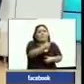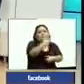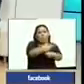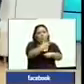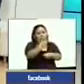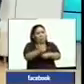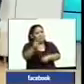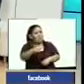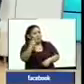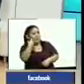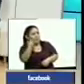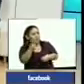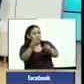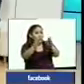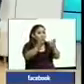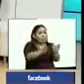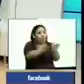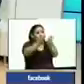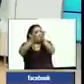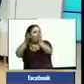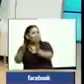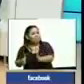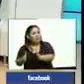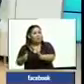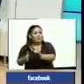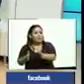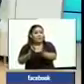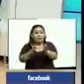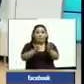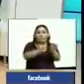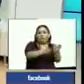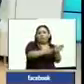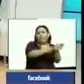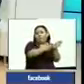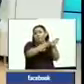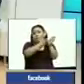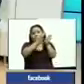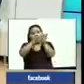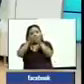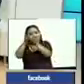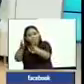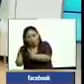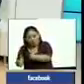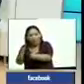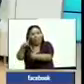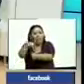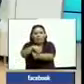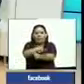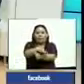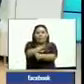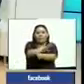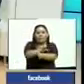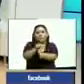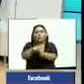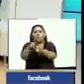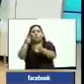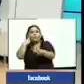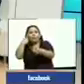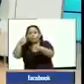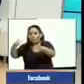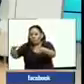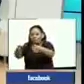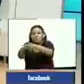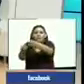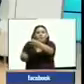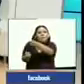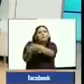pero vamos ahora a trasladarnos totalmente lejos de nuestras fronteras vamos a hablar del volcán White